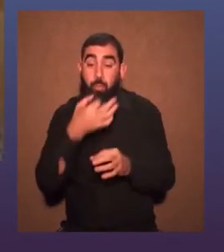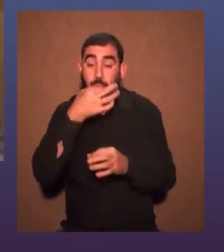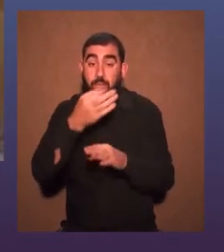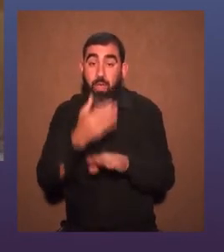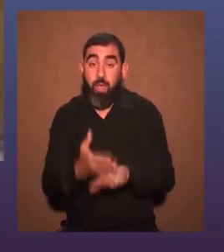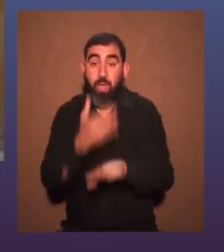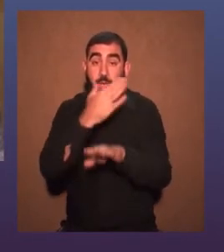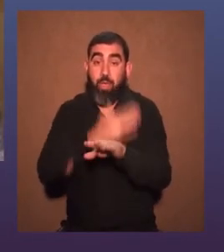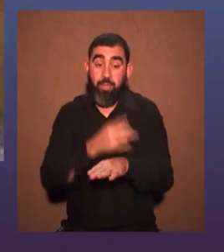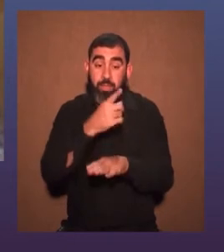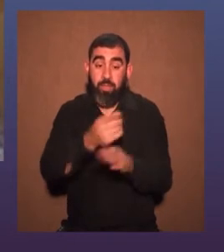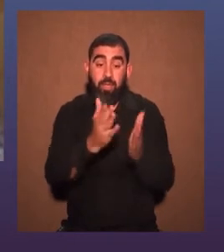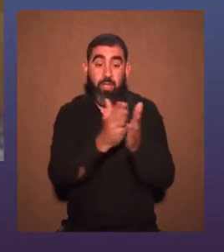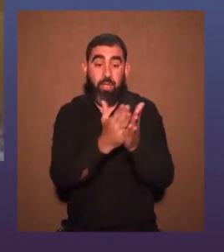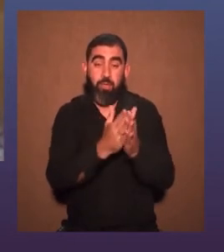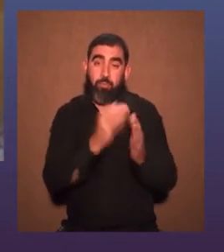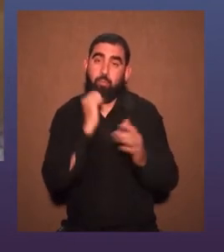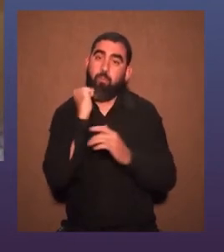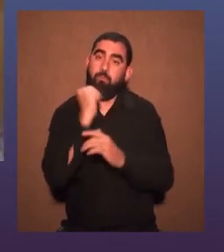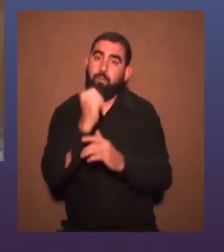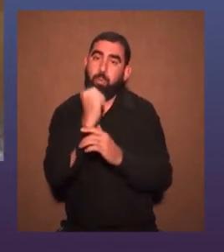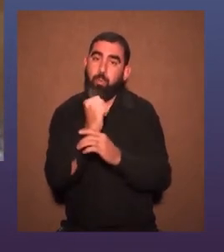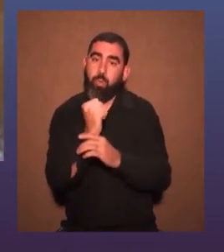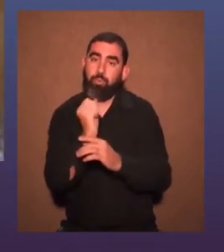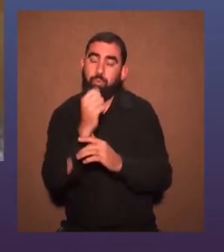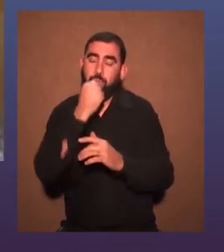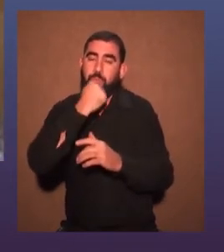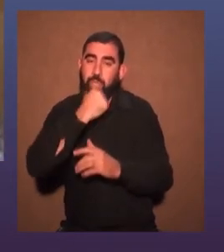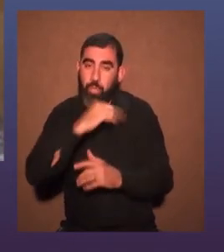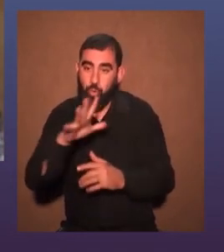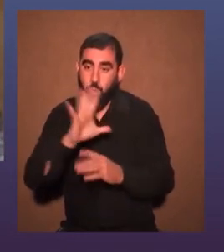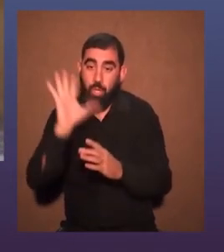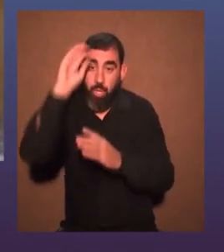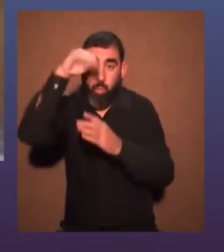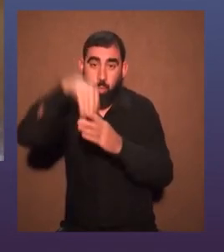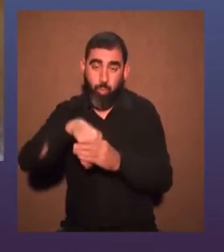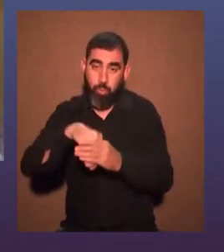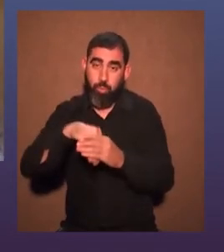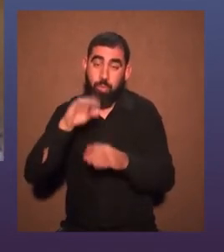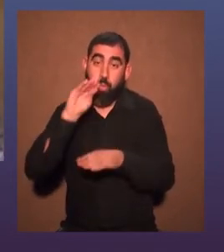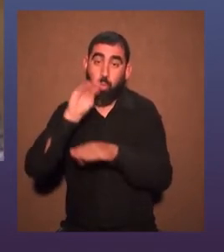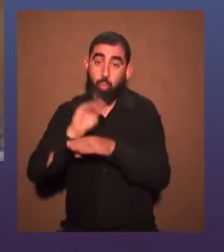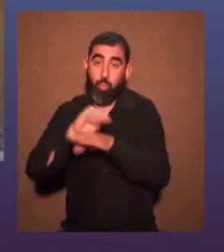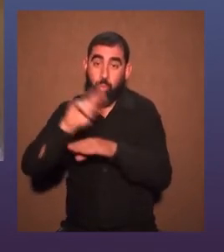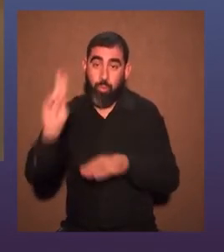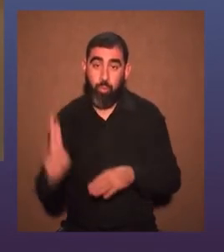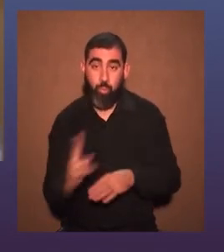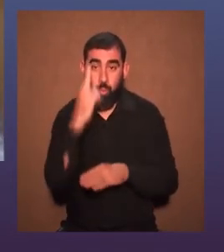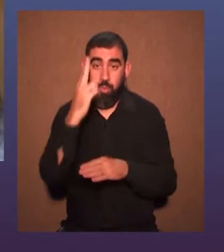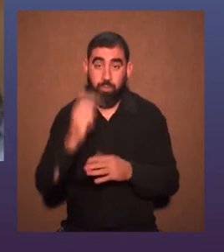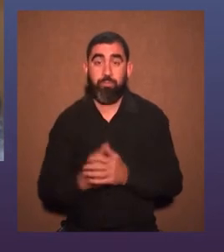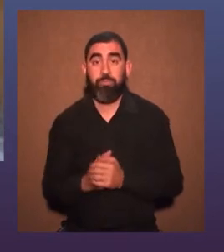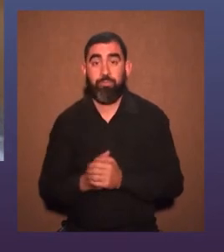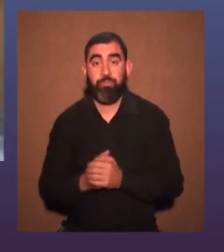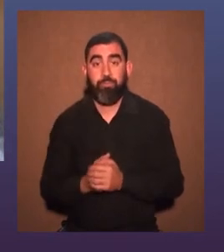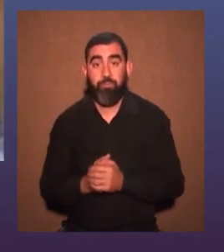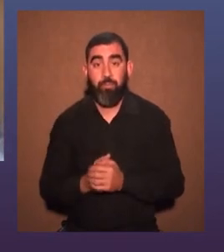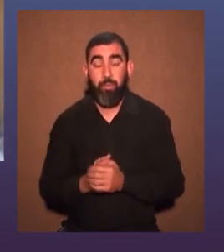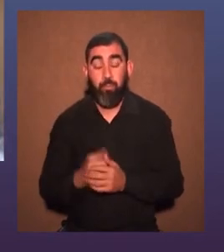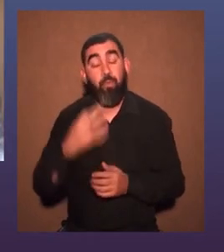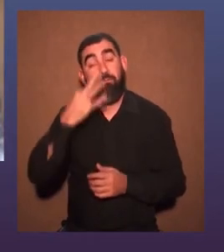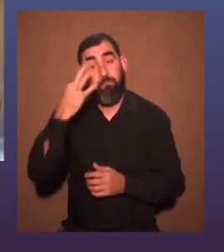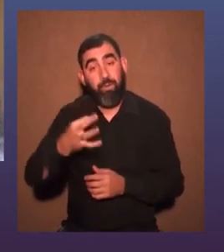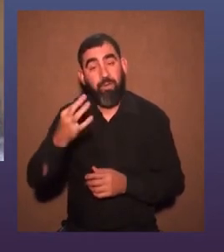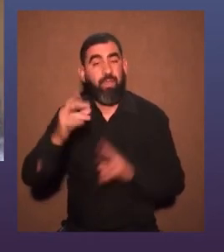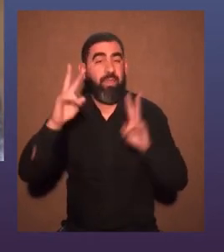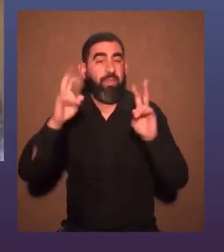principio, La Tregua es una institución y es una cosa que forma parte muy profunda de nuestra cultura. Sí, pero es verdad esto